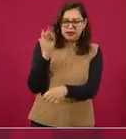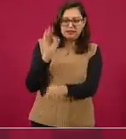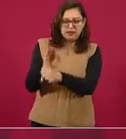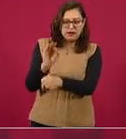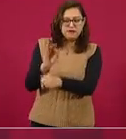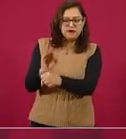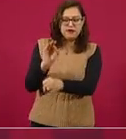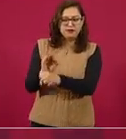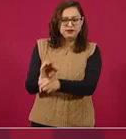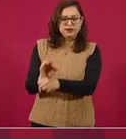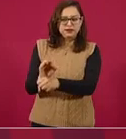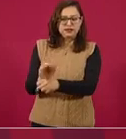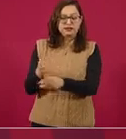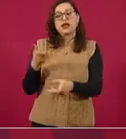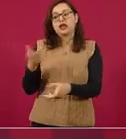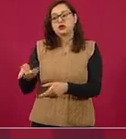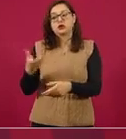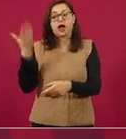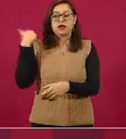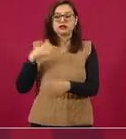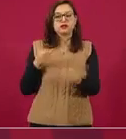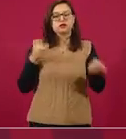porque pues eran los dueños de México